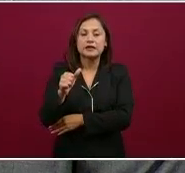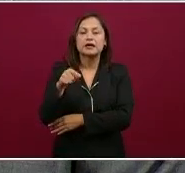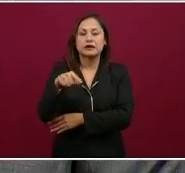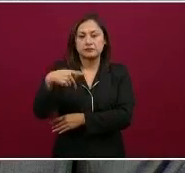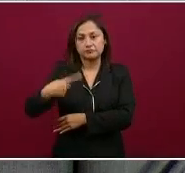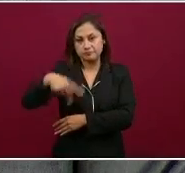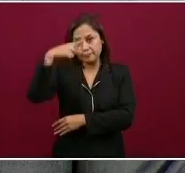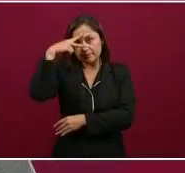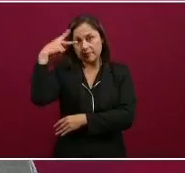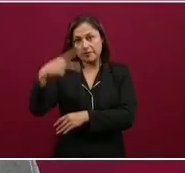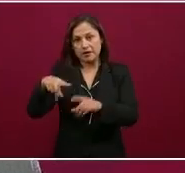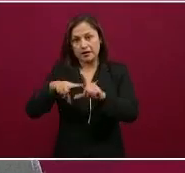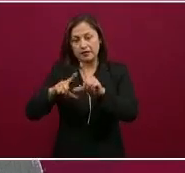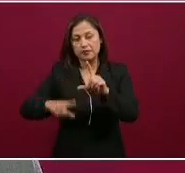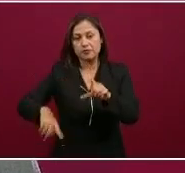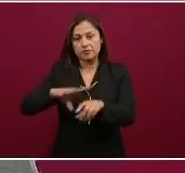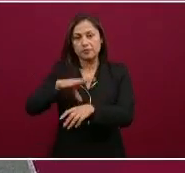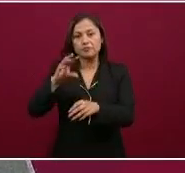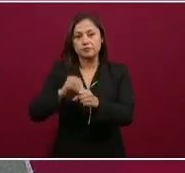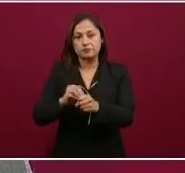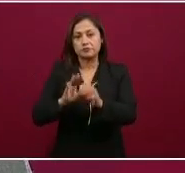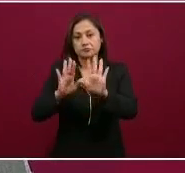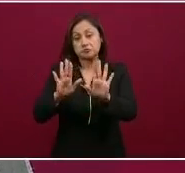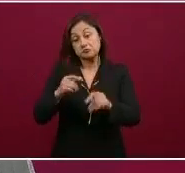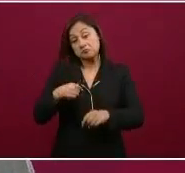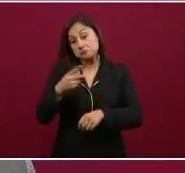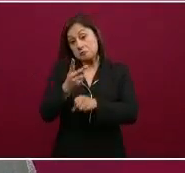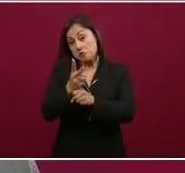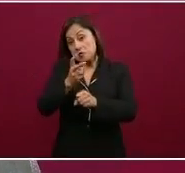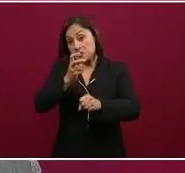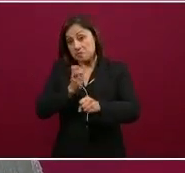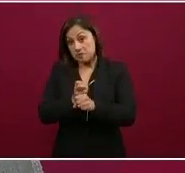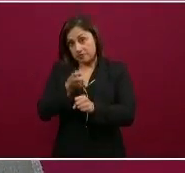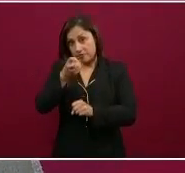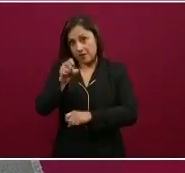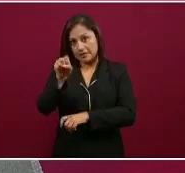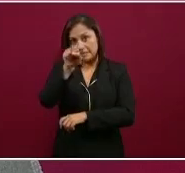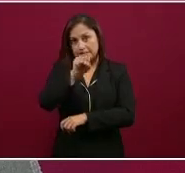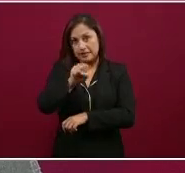Entonces, les invitamos. Bueno, eso es el sábado.